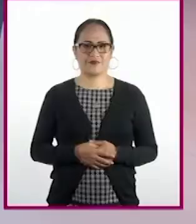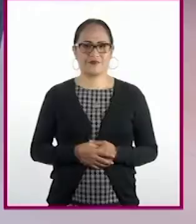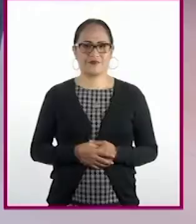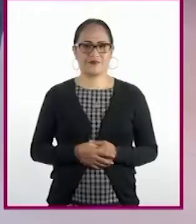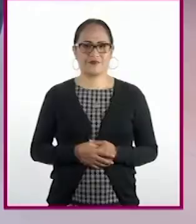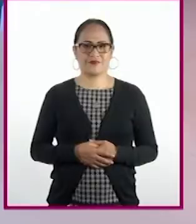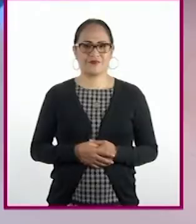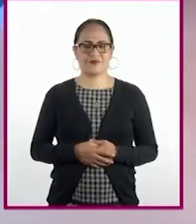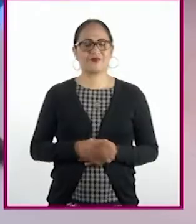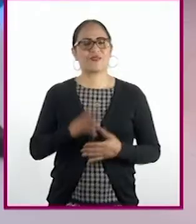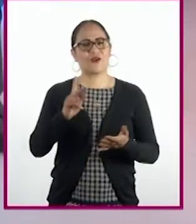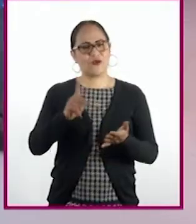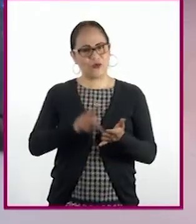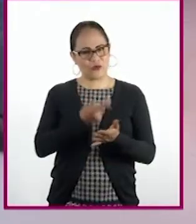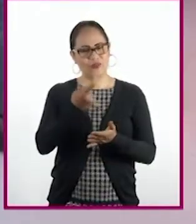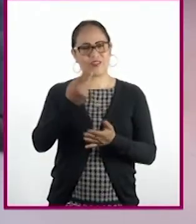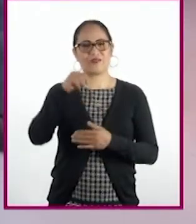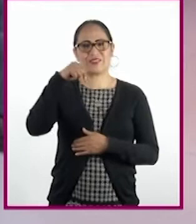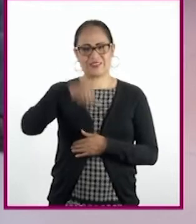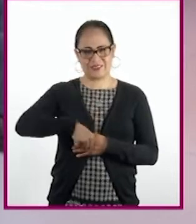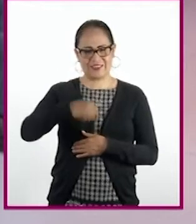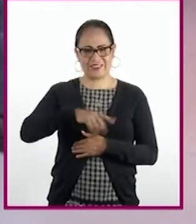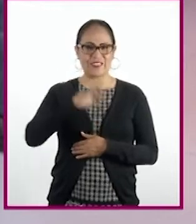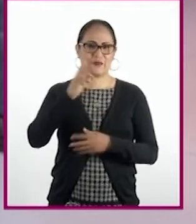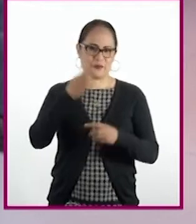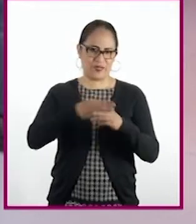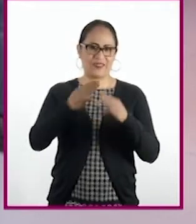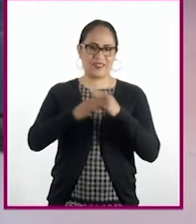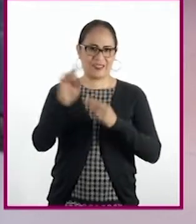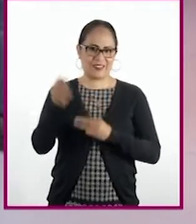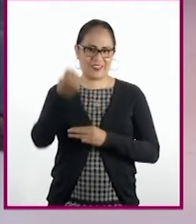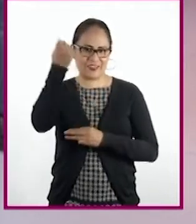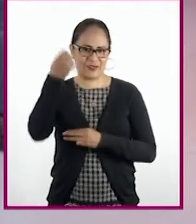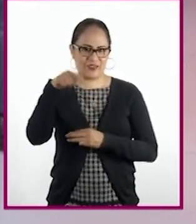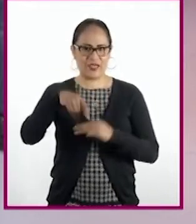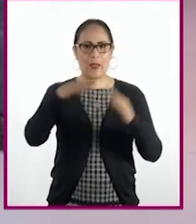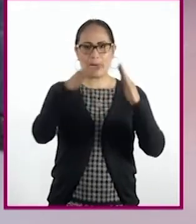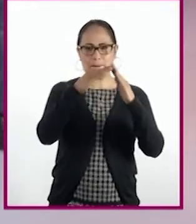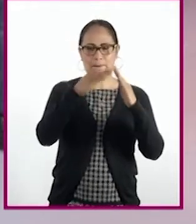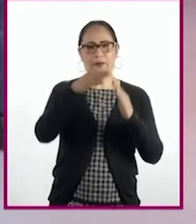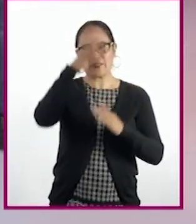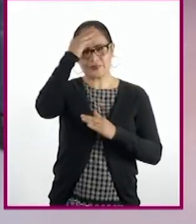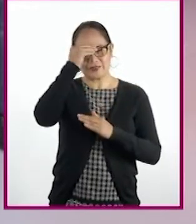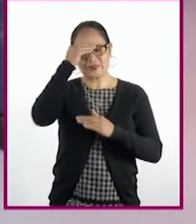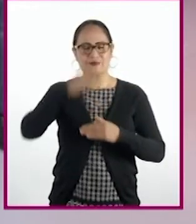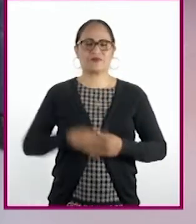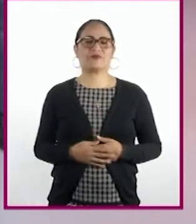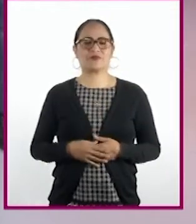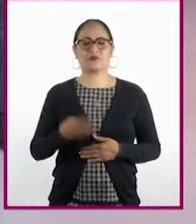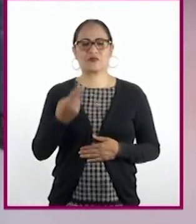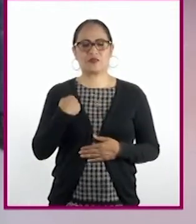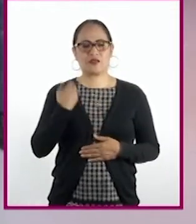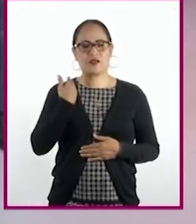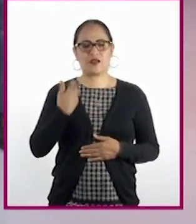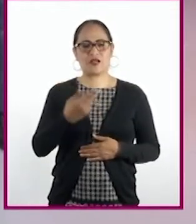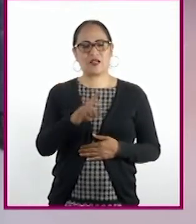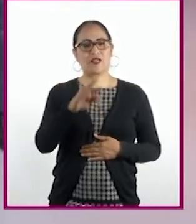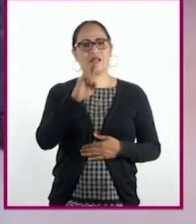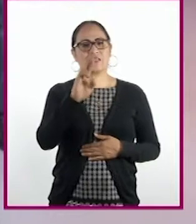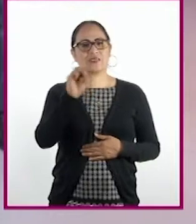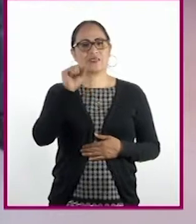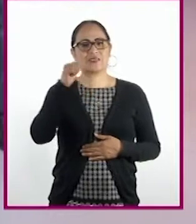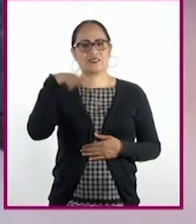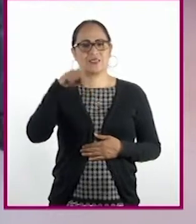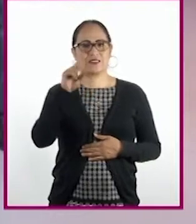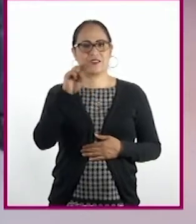Nuevamente nos encontramos en una sesión más de tecnología de Aprende en Casa. Y estaremos con ustedes la maestra Sandra Regina Reyes